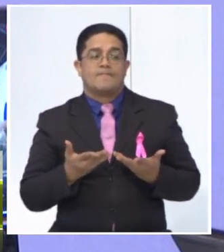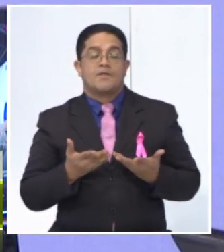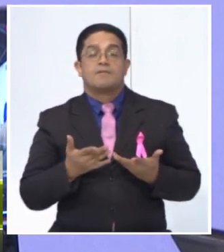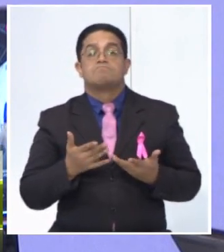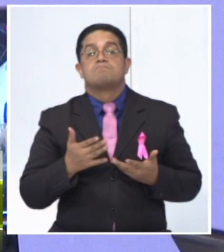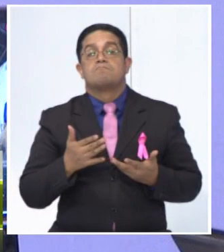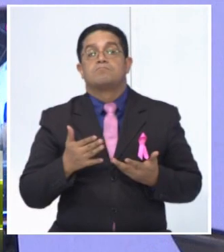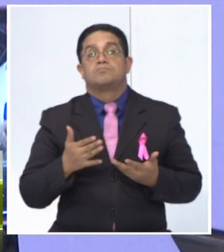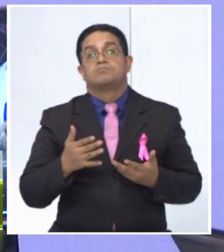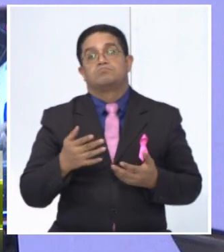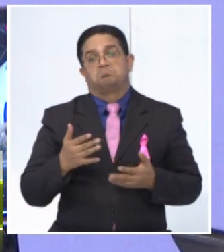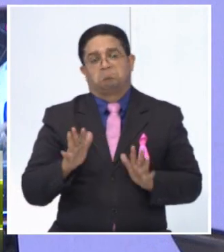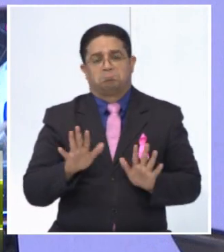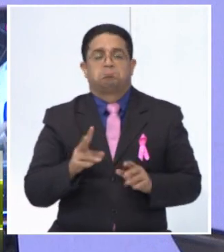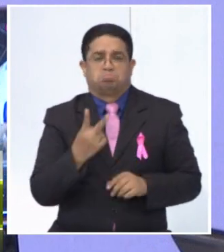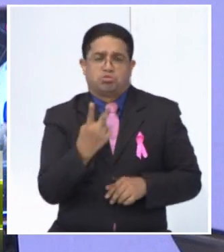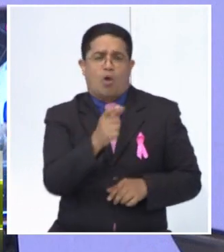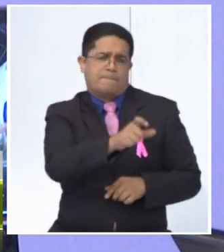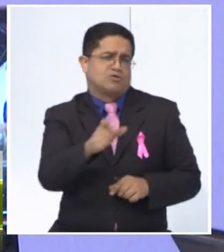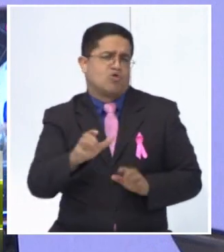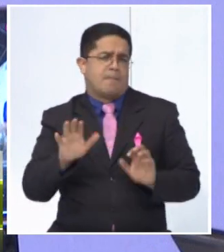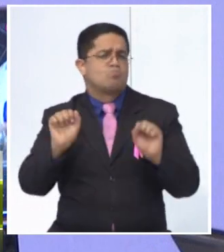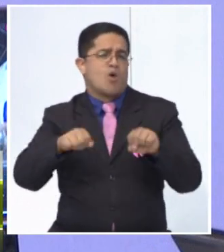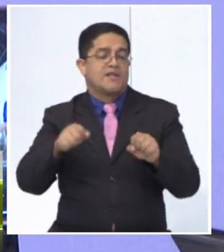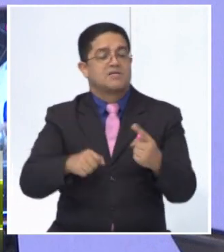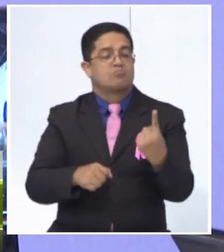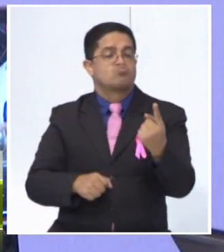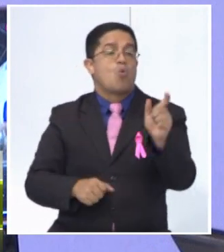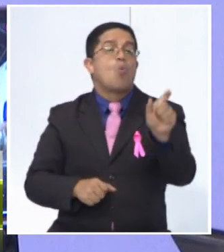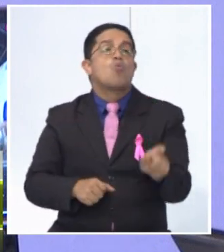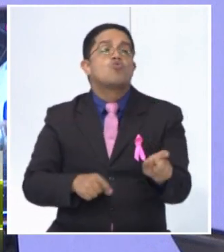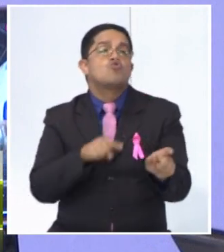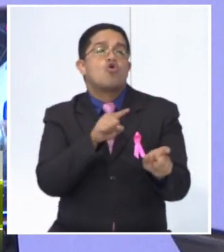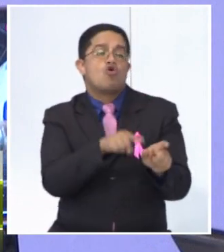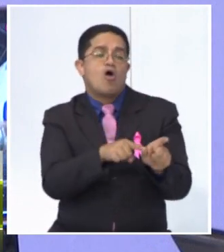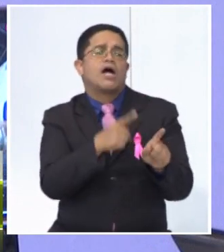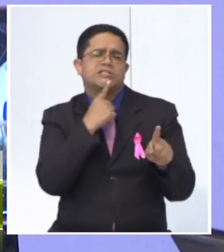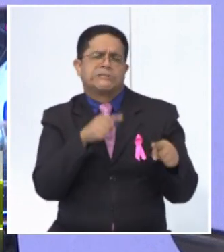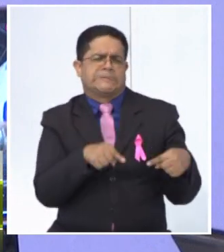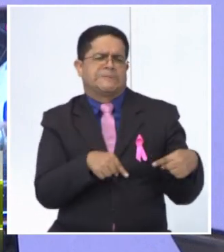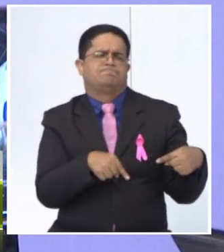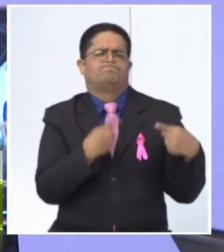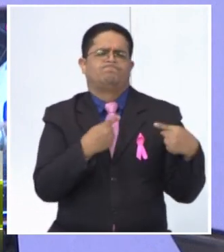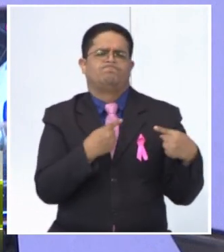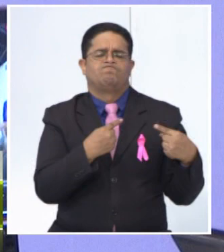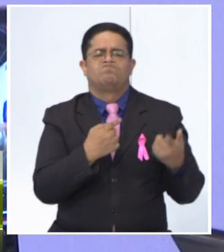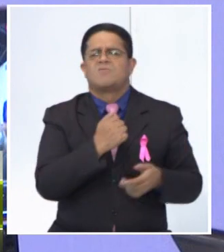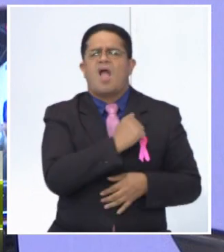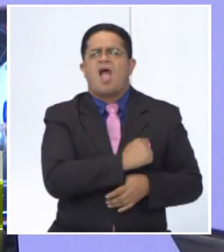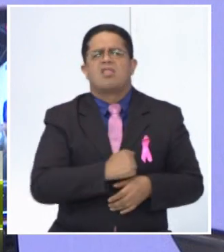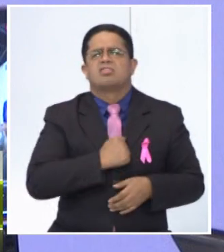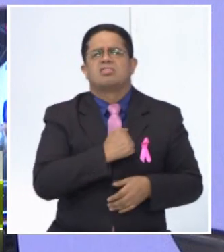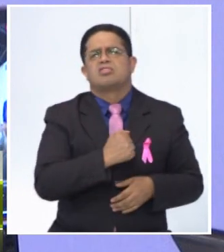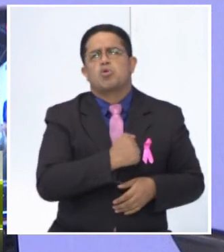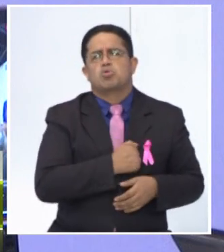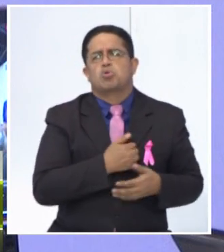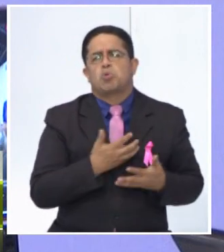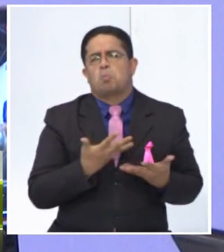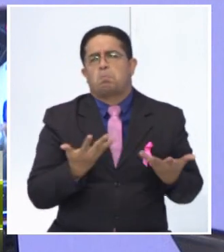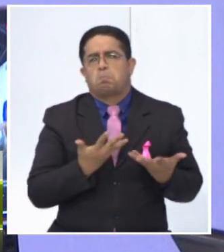podemos tener dos pacientes, ¿no? Uno quizás afronta la enfermedad con una actitud